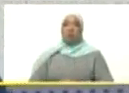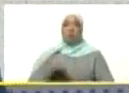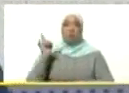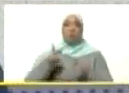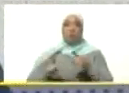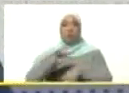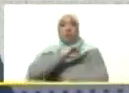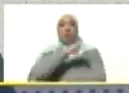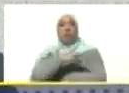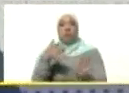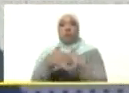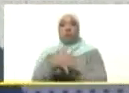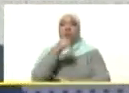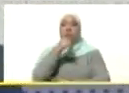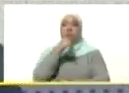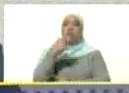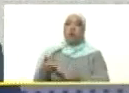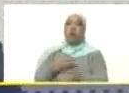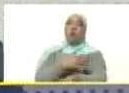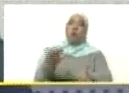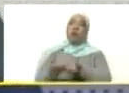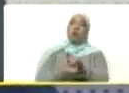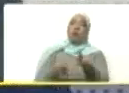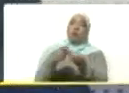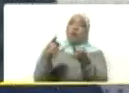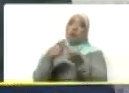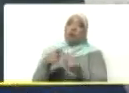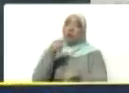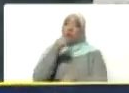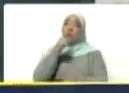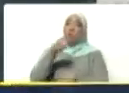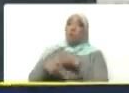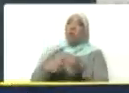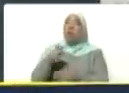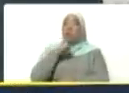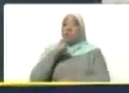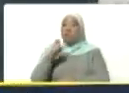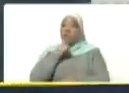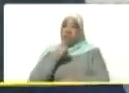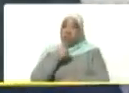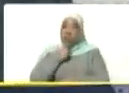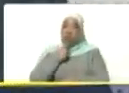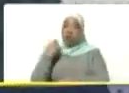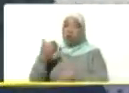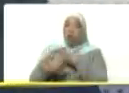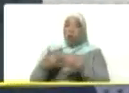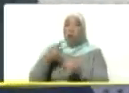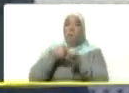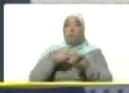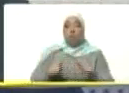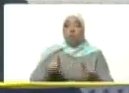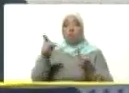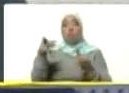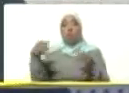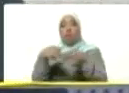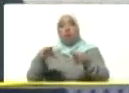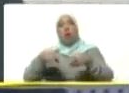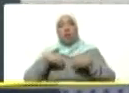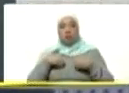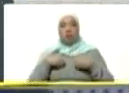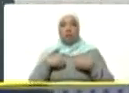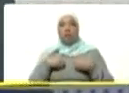más frágiles y más vulnerables que otros. Thus, some are more susceptible. Por lo tanto, es muy aceptable